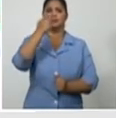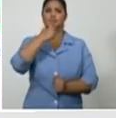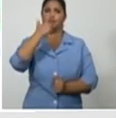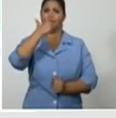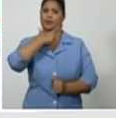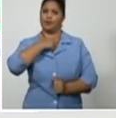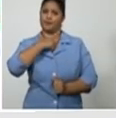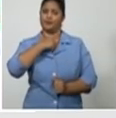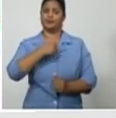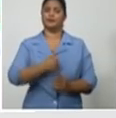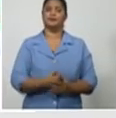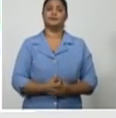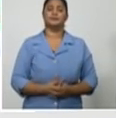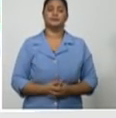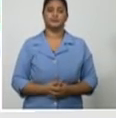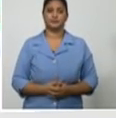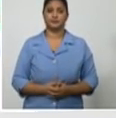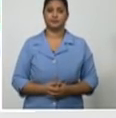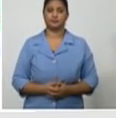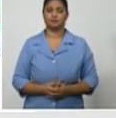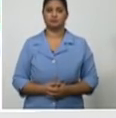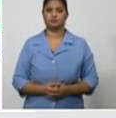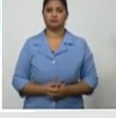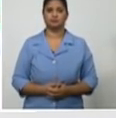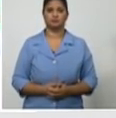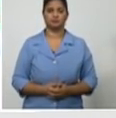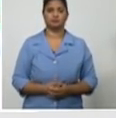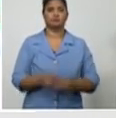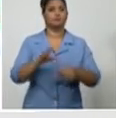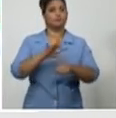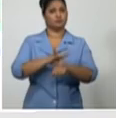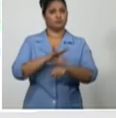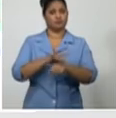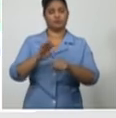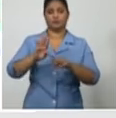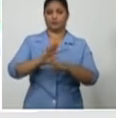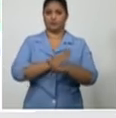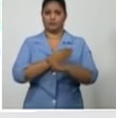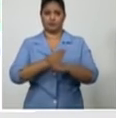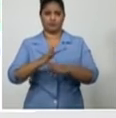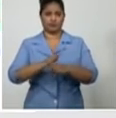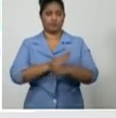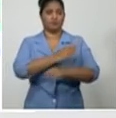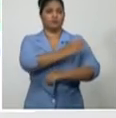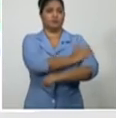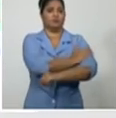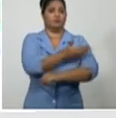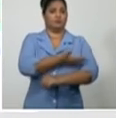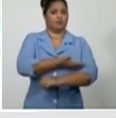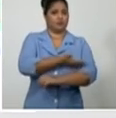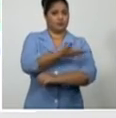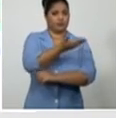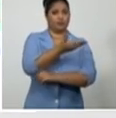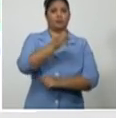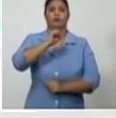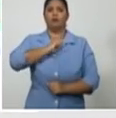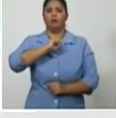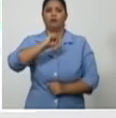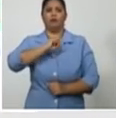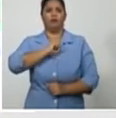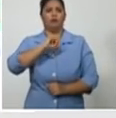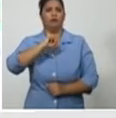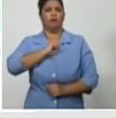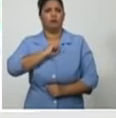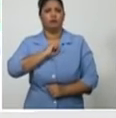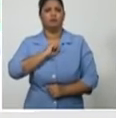padecer de un grupo de comorbilidades, hipertensión arterial, asma bronquial diabetes